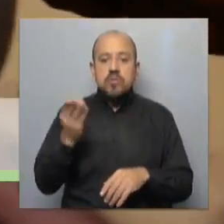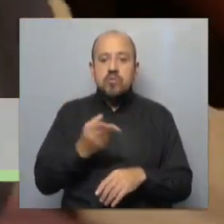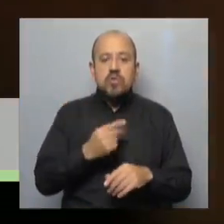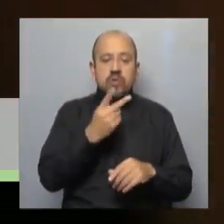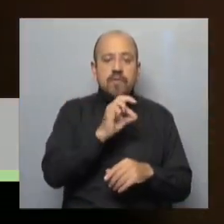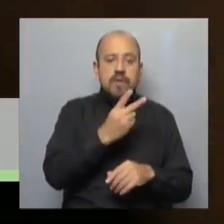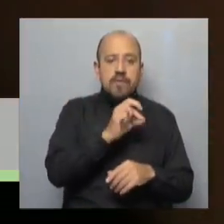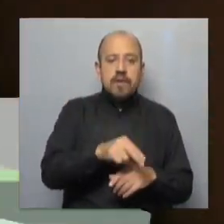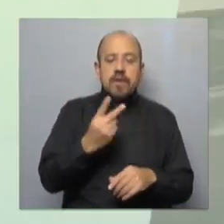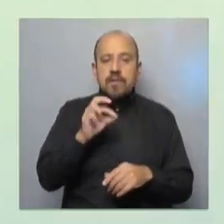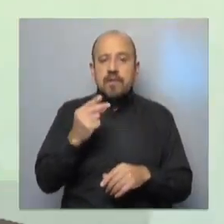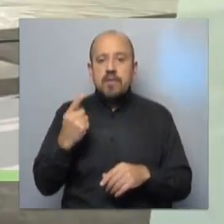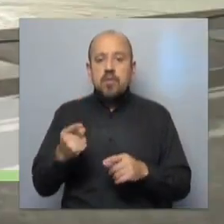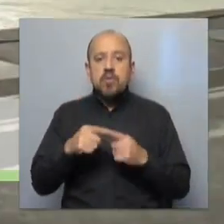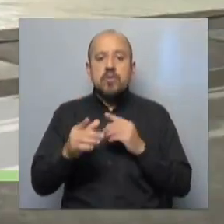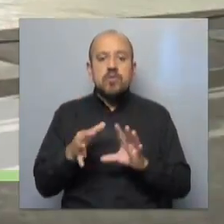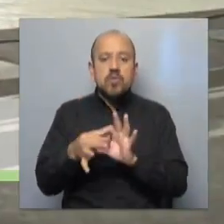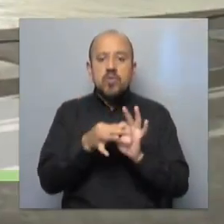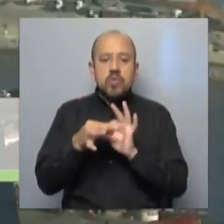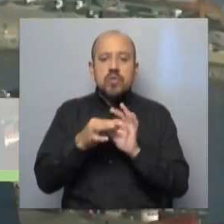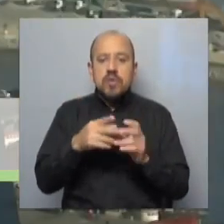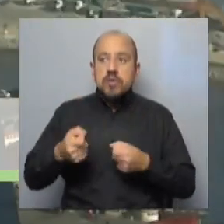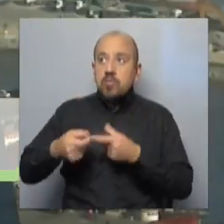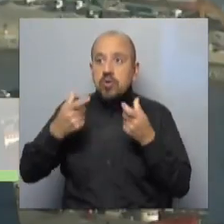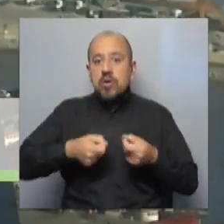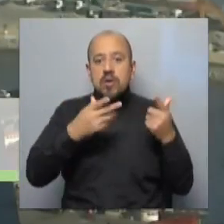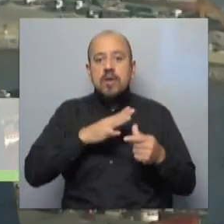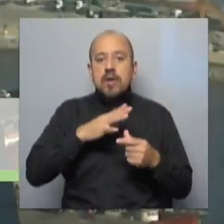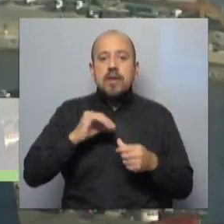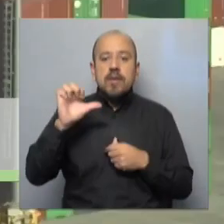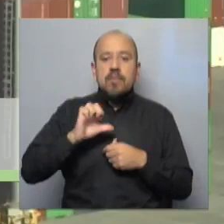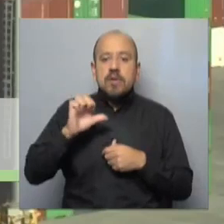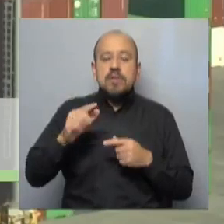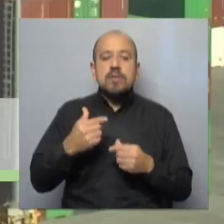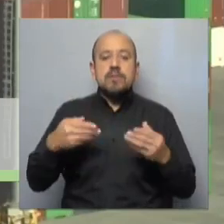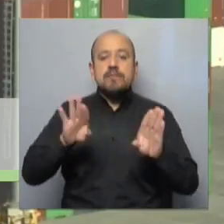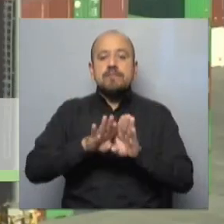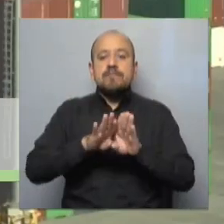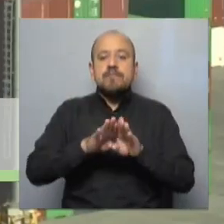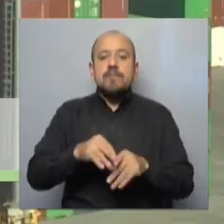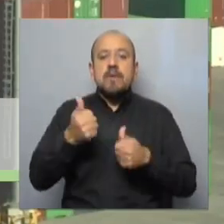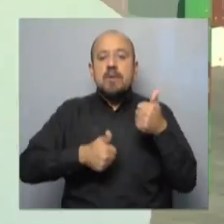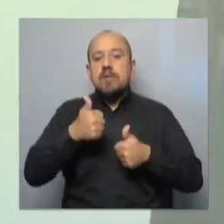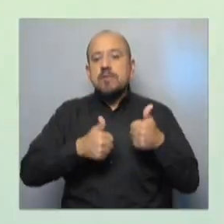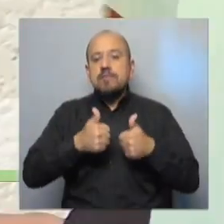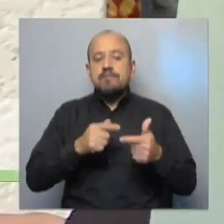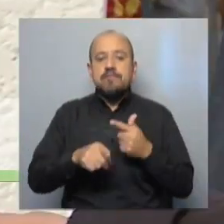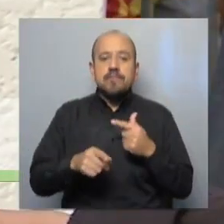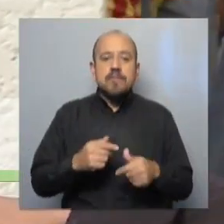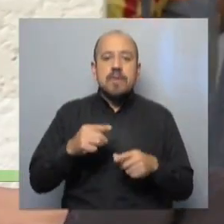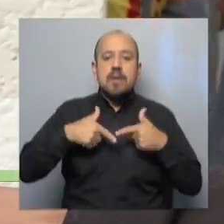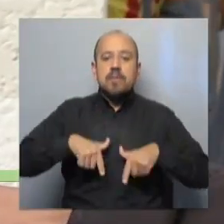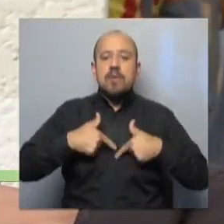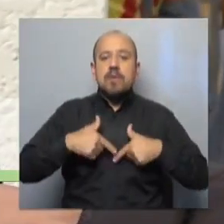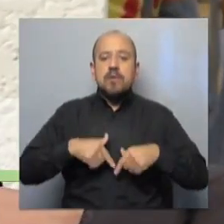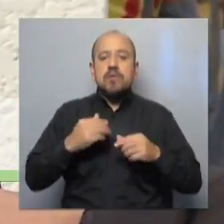2020 y 2021 unión de exportadores aseguró que hay empresas que cerraron por la pérdida de competitividad el ministro de